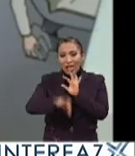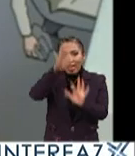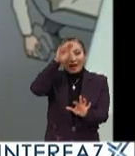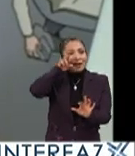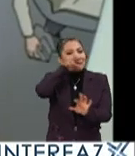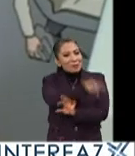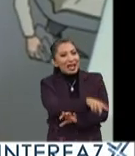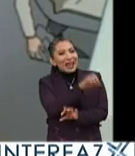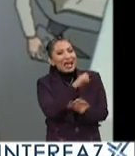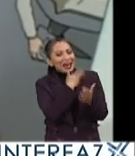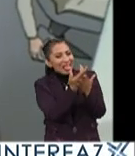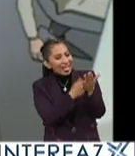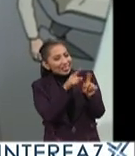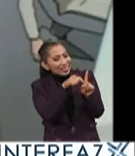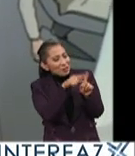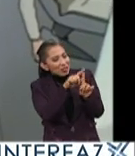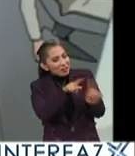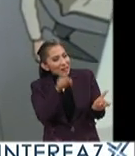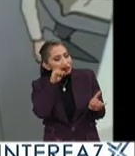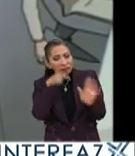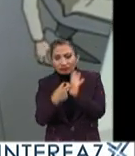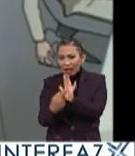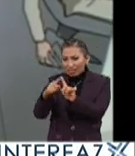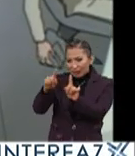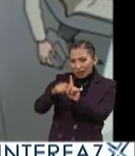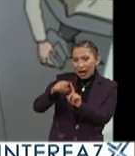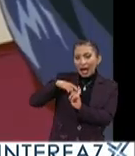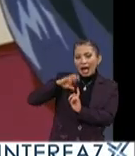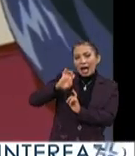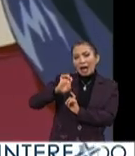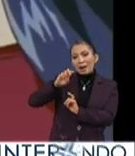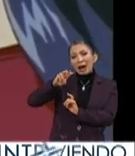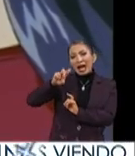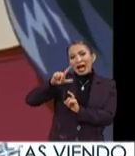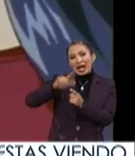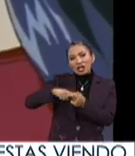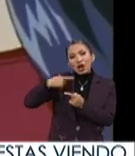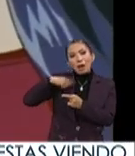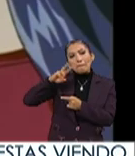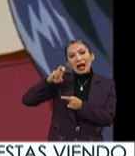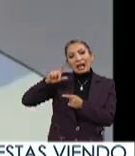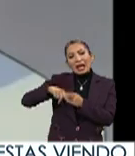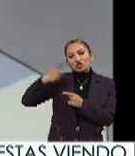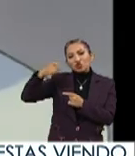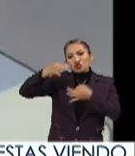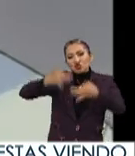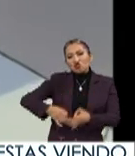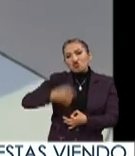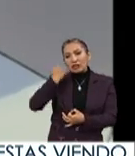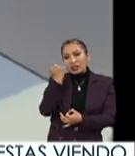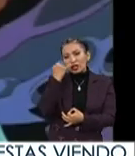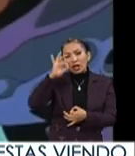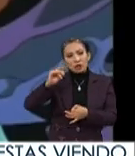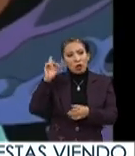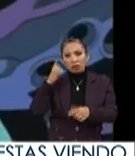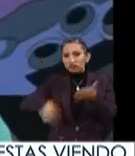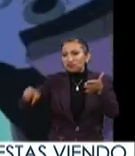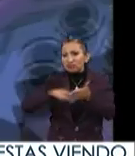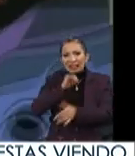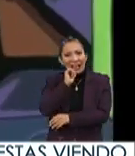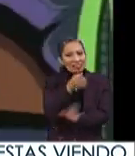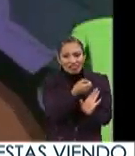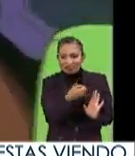los que veíamos al anime con otros ojos y nos presentó series como Evangelion o Hellsing en su idioma original y sin censura.